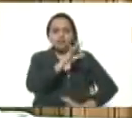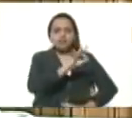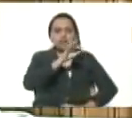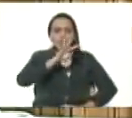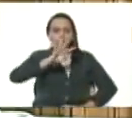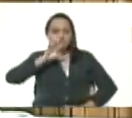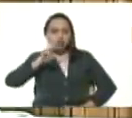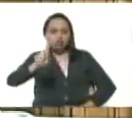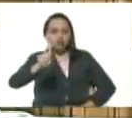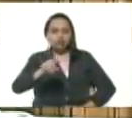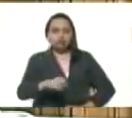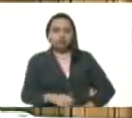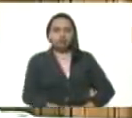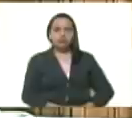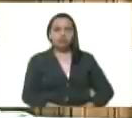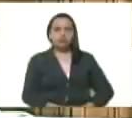casos.